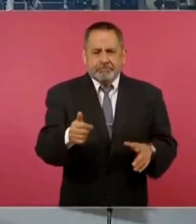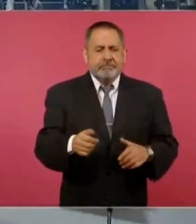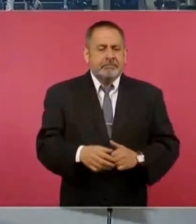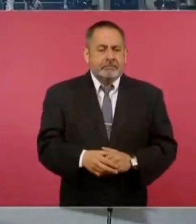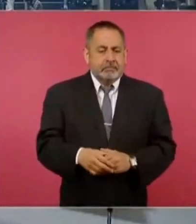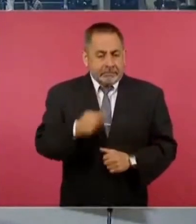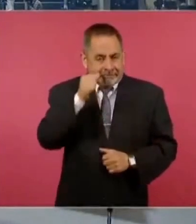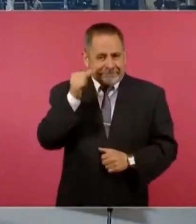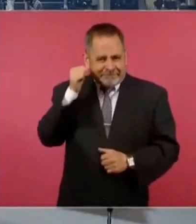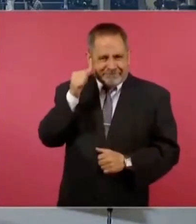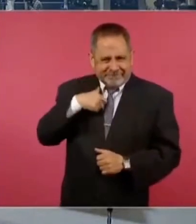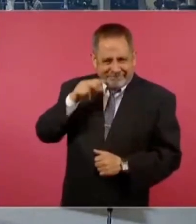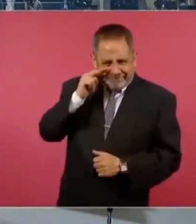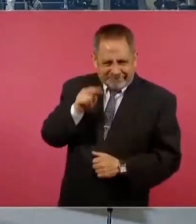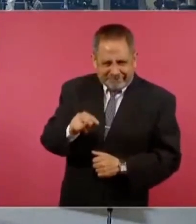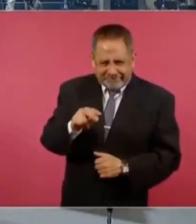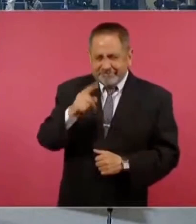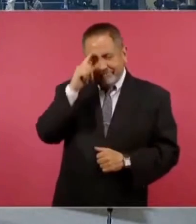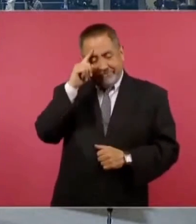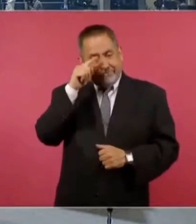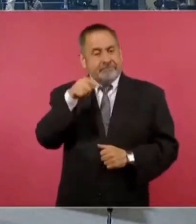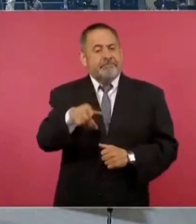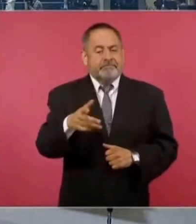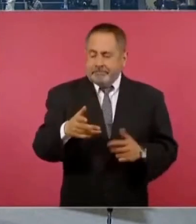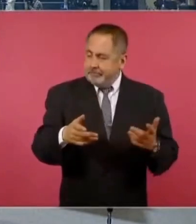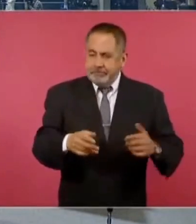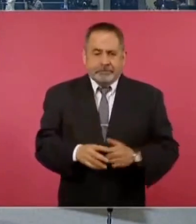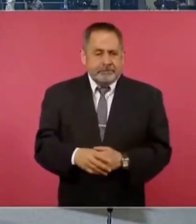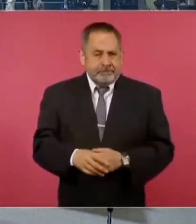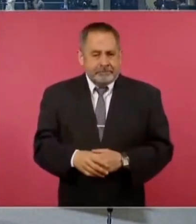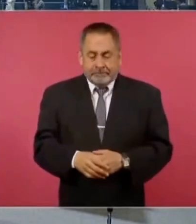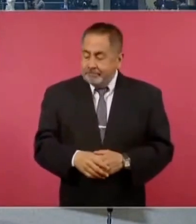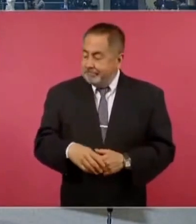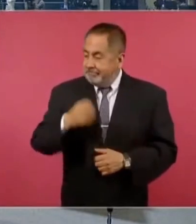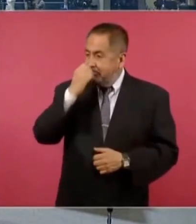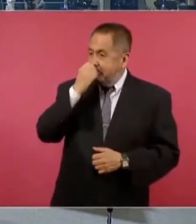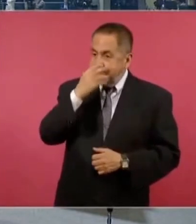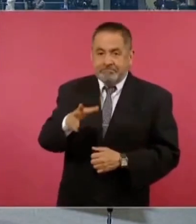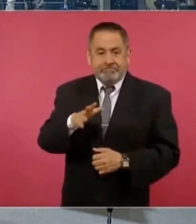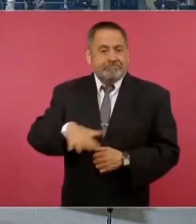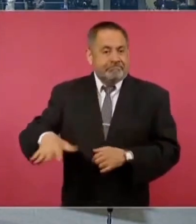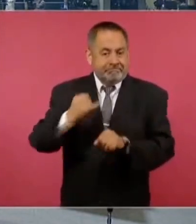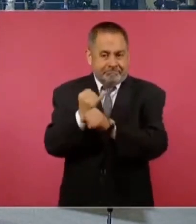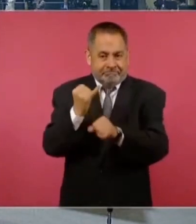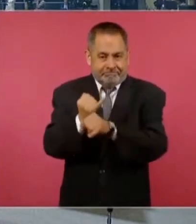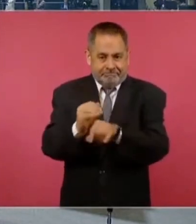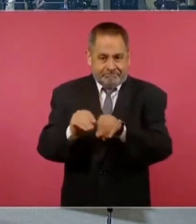Lo vi ayer. Es que de veras que benditas redes sociales.